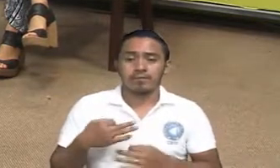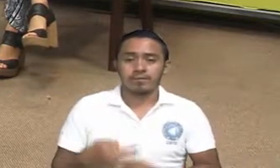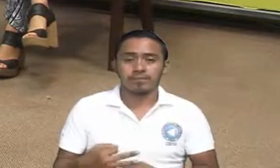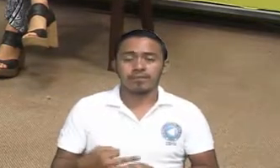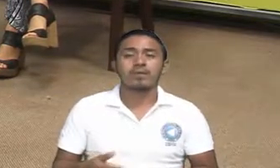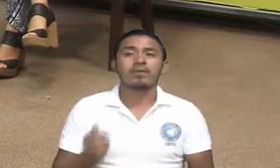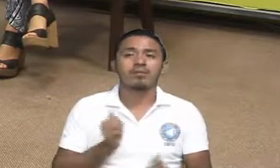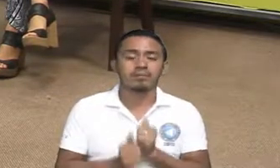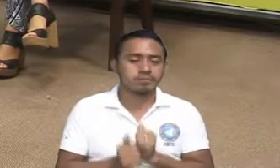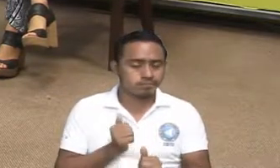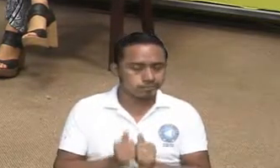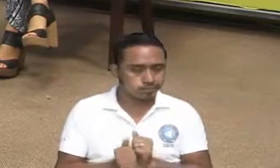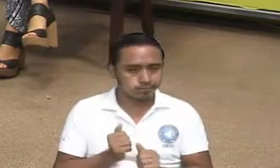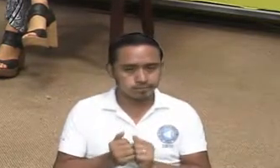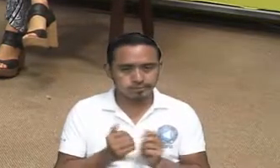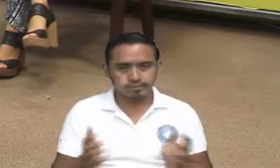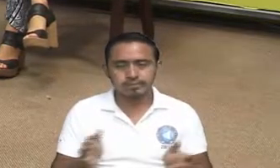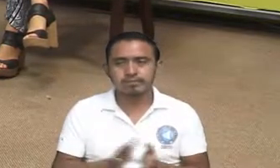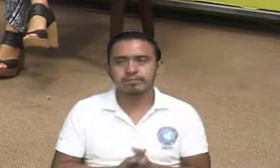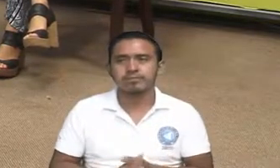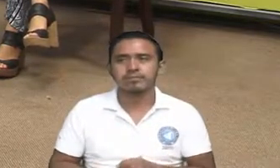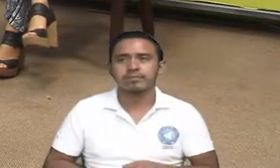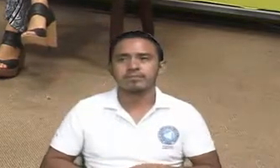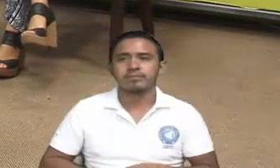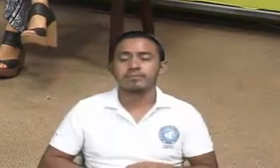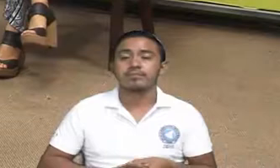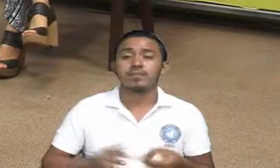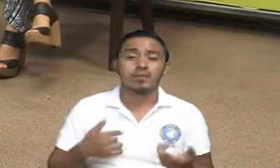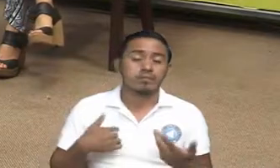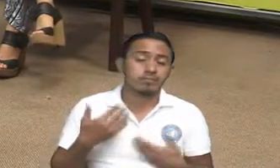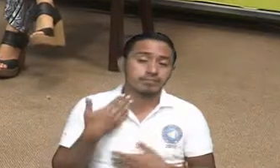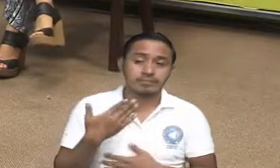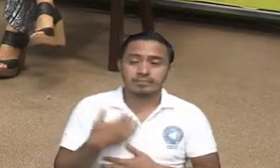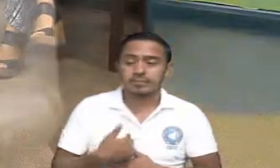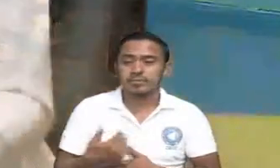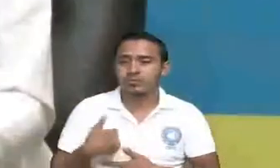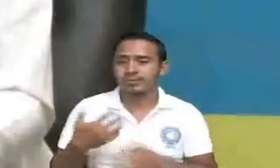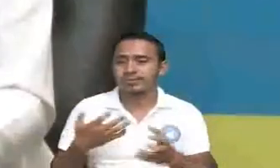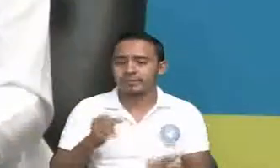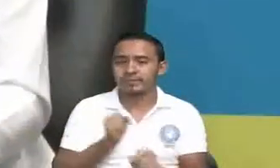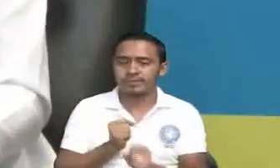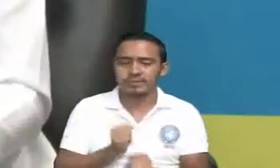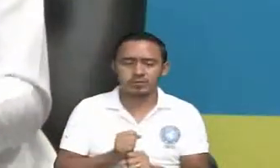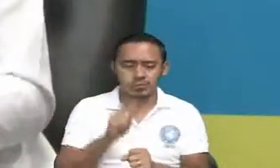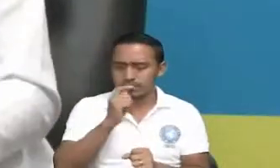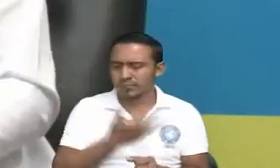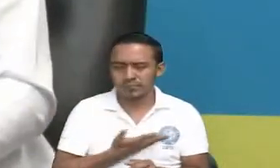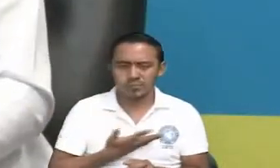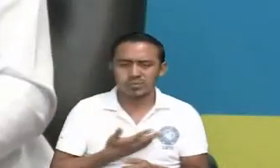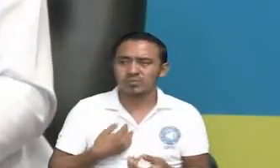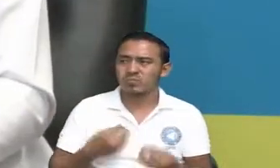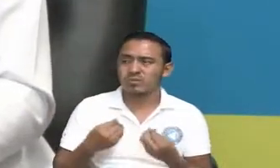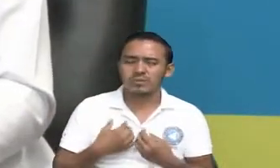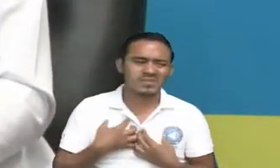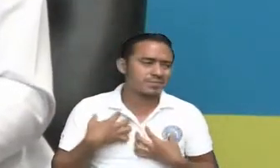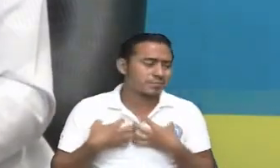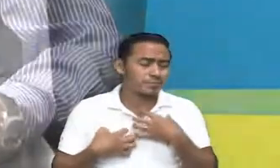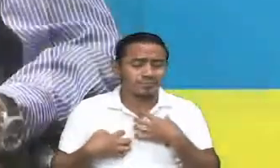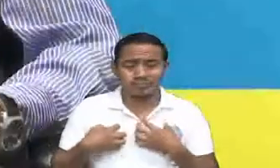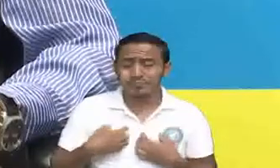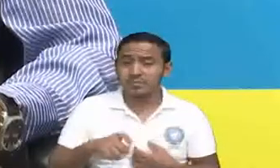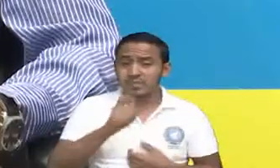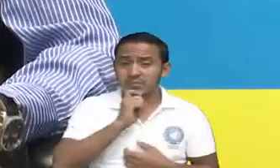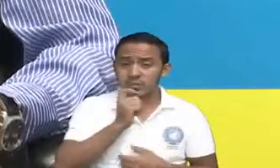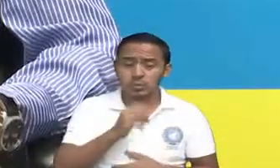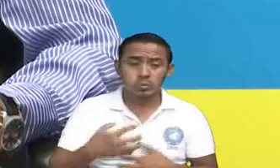un problema como tal, y entonces decimos, bueno, yo quiero trabajar esto porque no me gusta ser así. La persona sufre de mucha angustia. Cuando es celoso